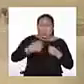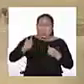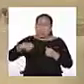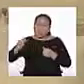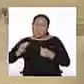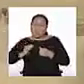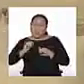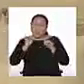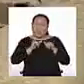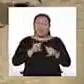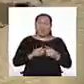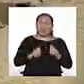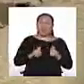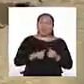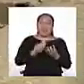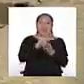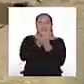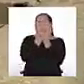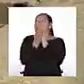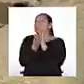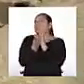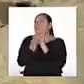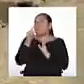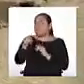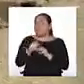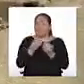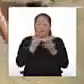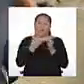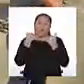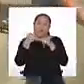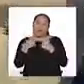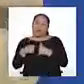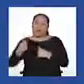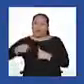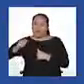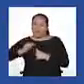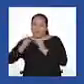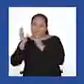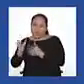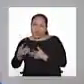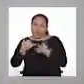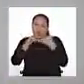europeo, además de naipes. Timberazos eran los colonos.